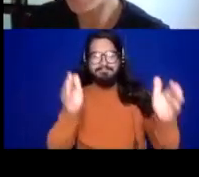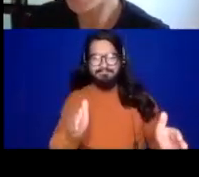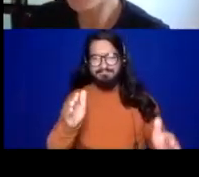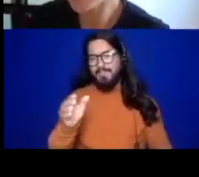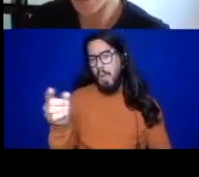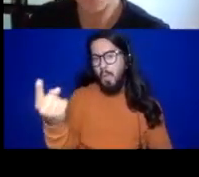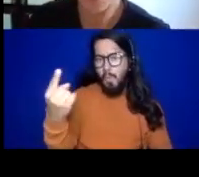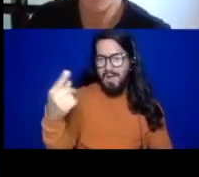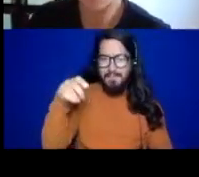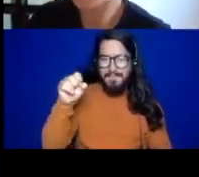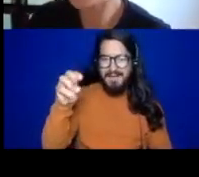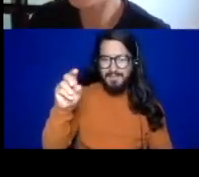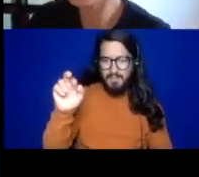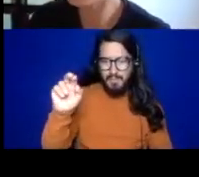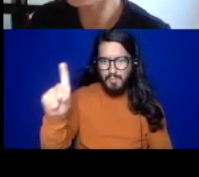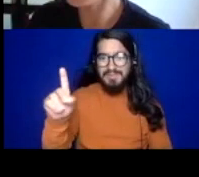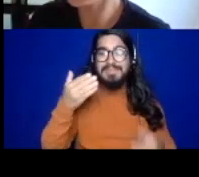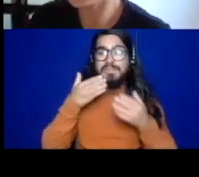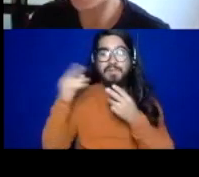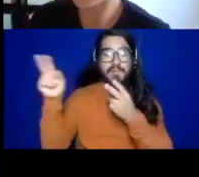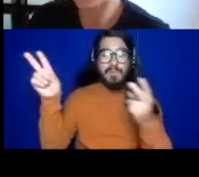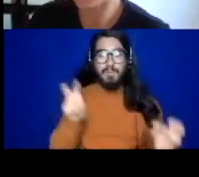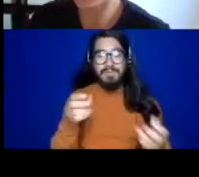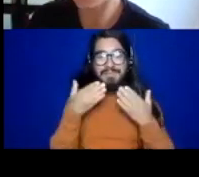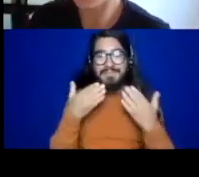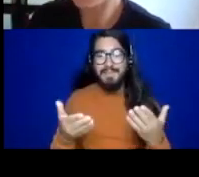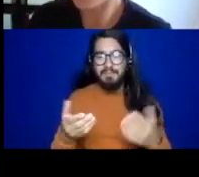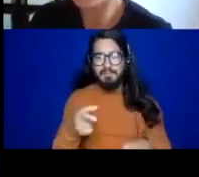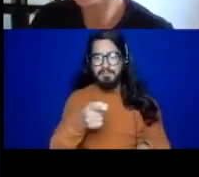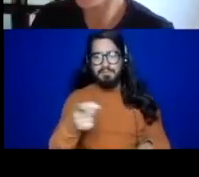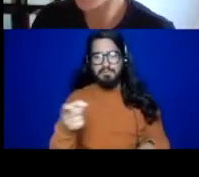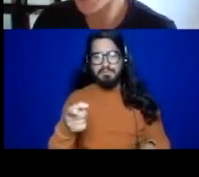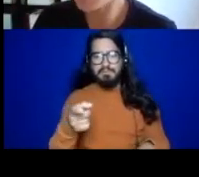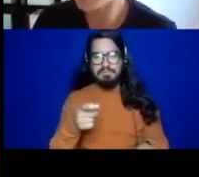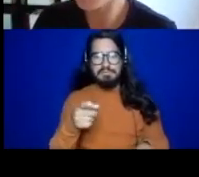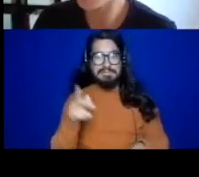Yo voy a seguir con 1Password y gracias por descargarlo.